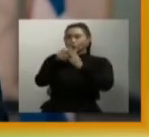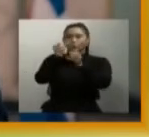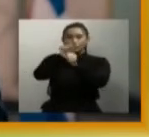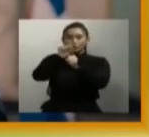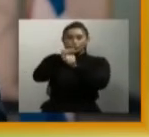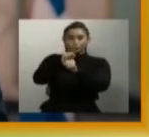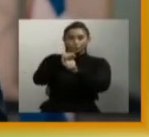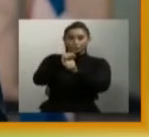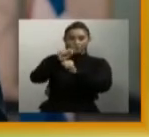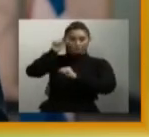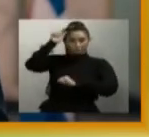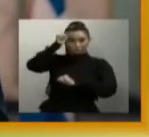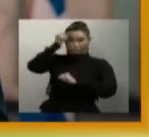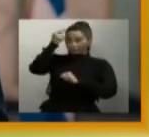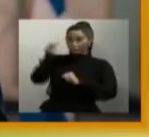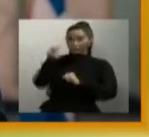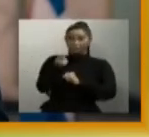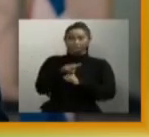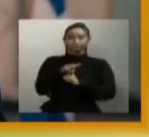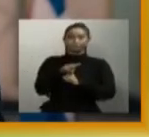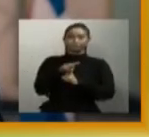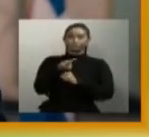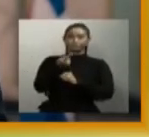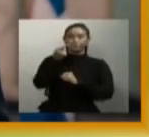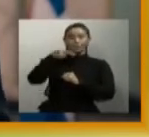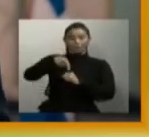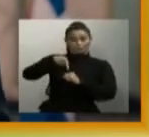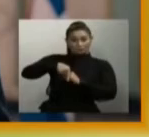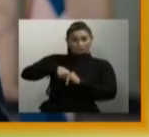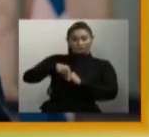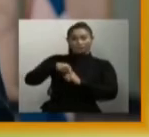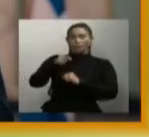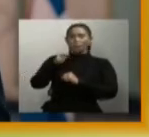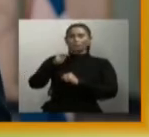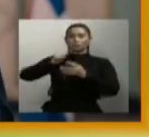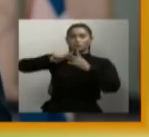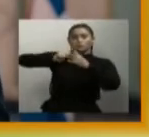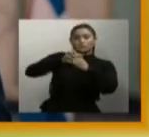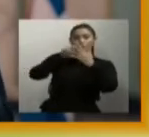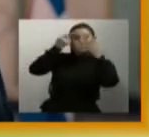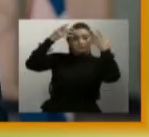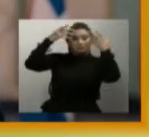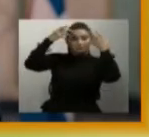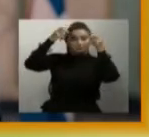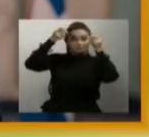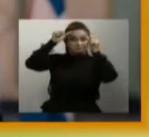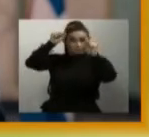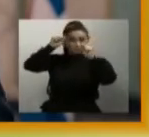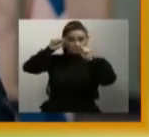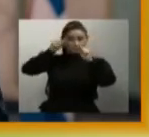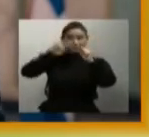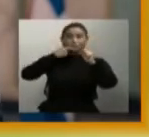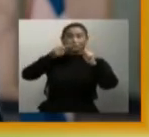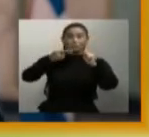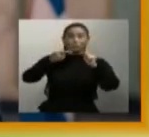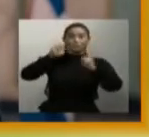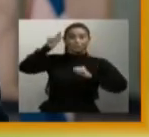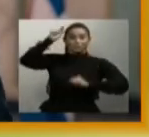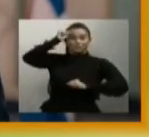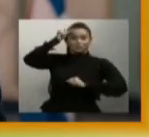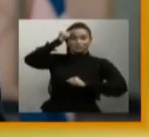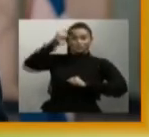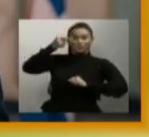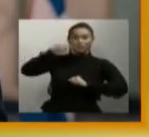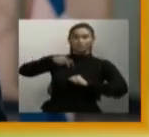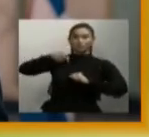una ciencia la miento del gasto público en el sentido de que bueno vamos a evitar el dispendio este país dispendio a muchos que se desprendían